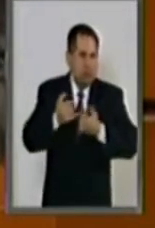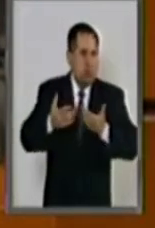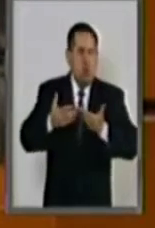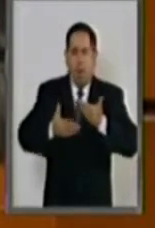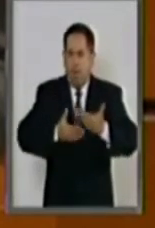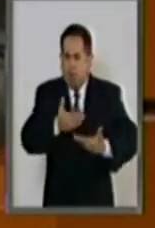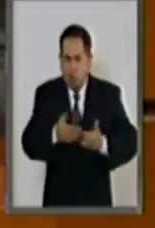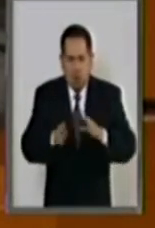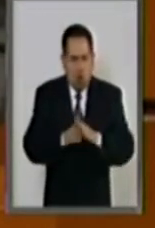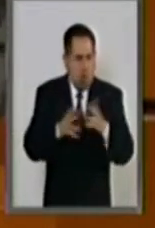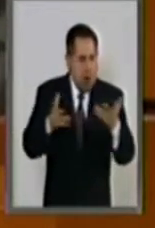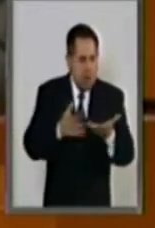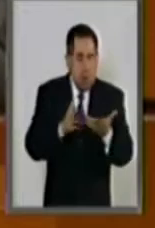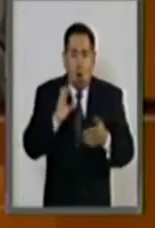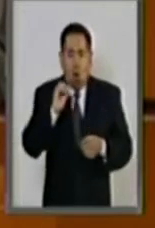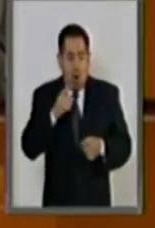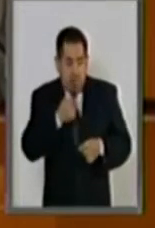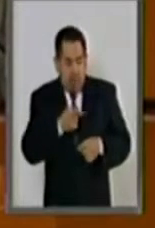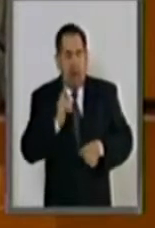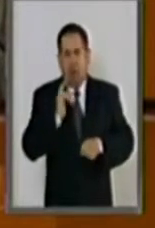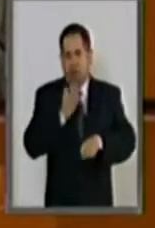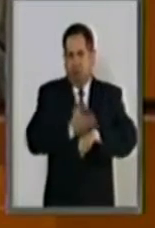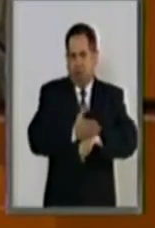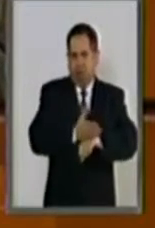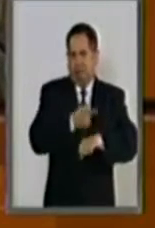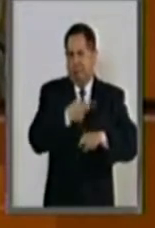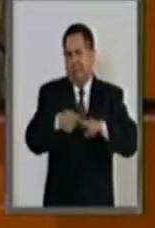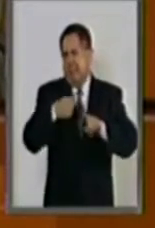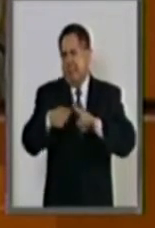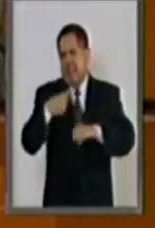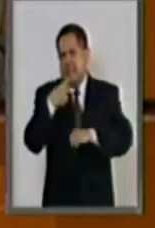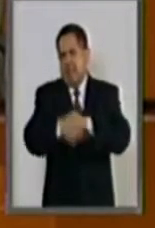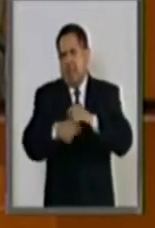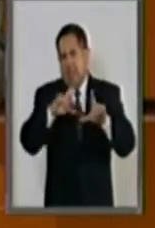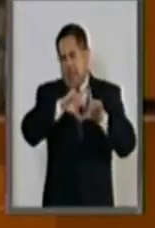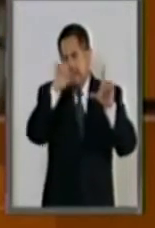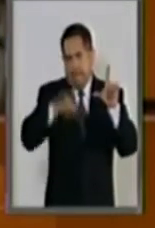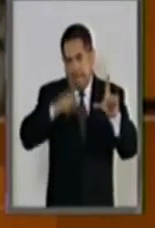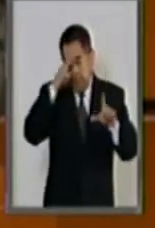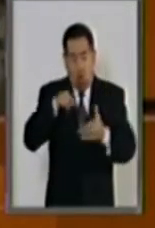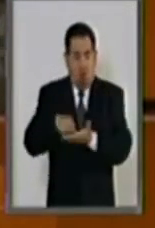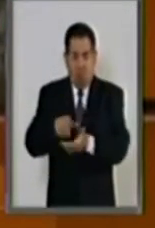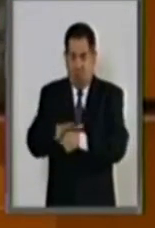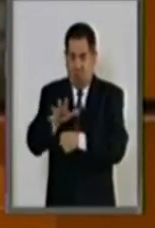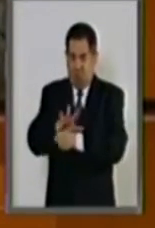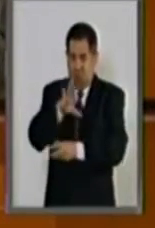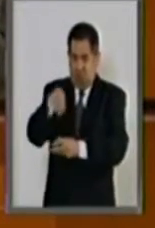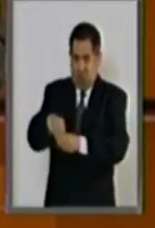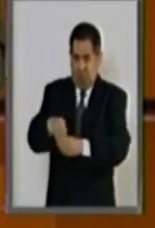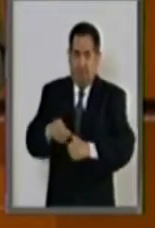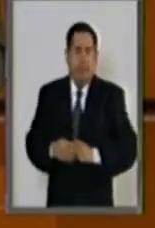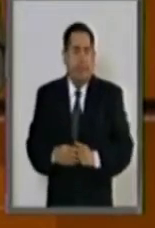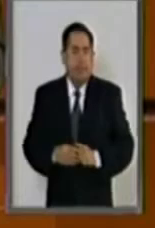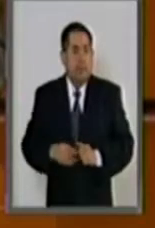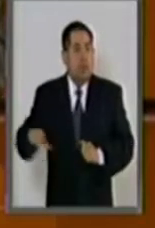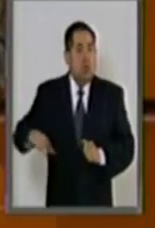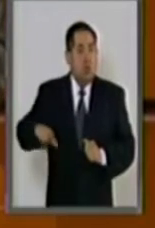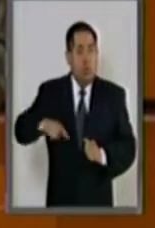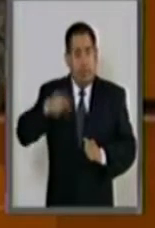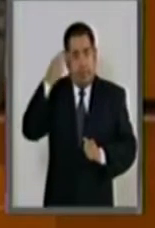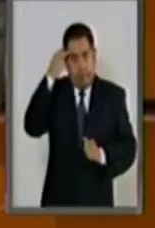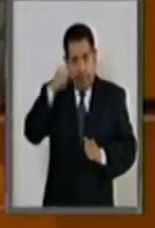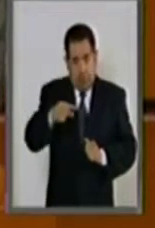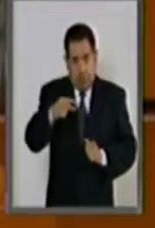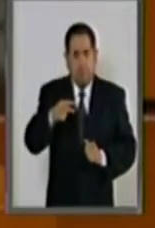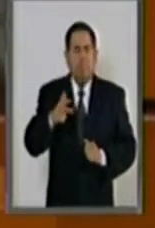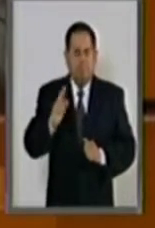procedimiento y la sanción de todos los delitos en la República. El Estado mexicano ha